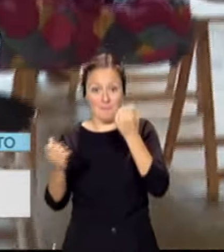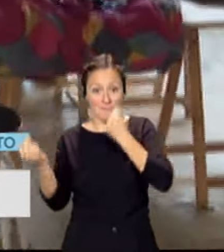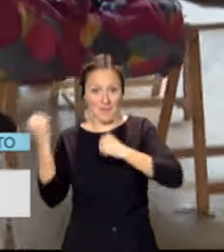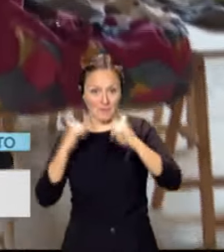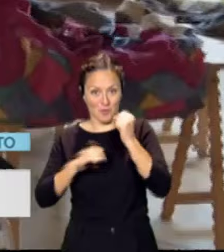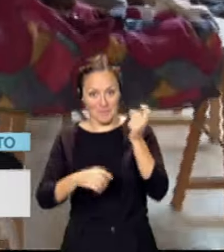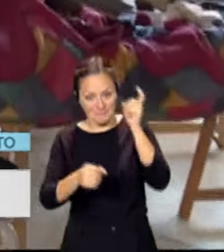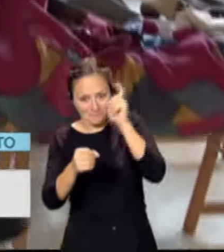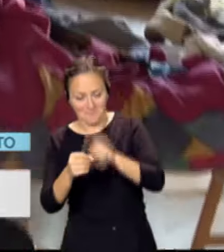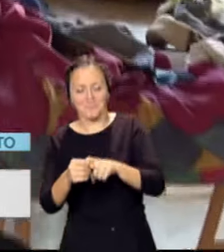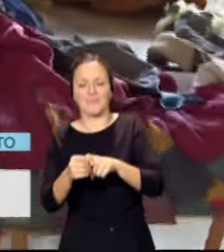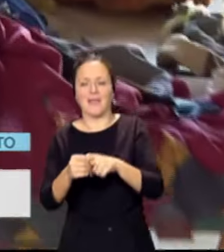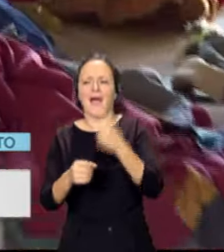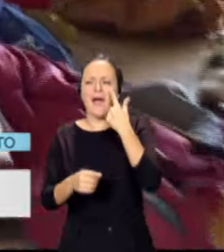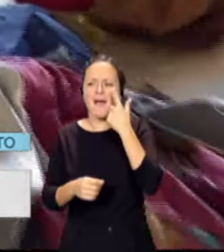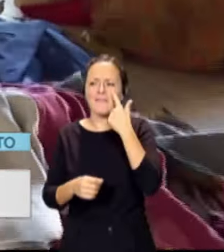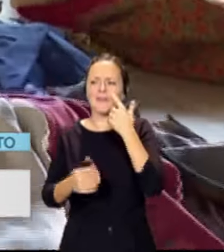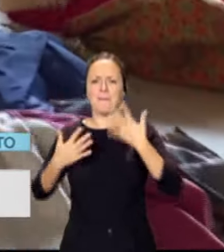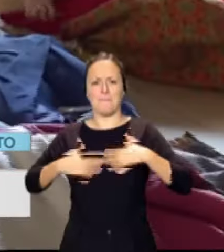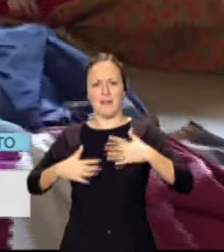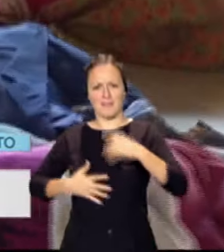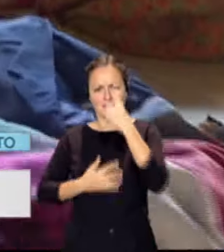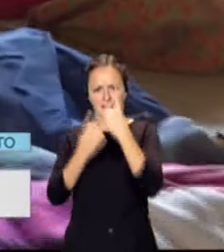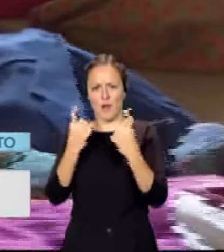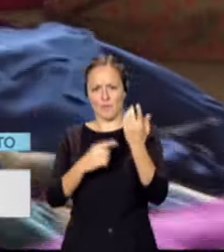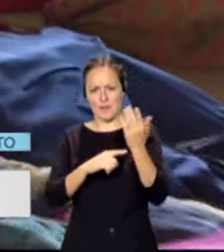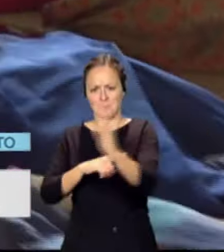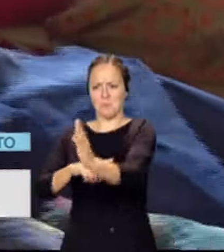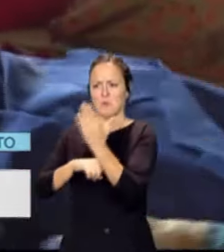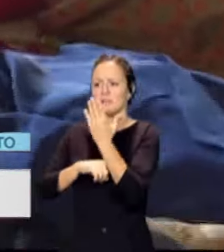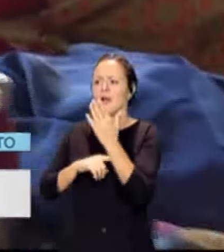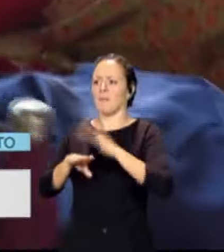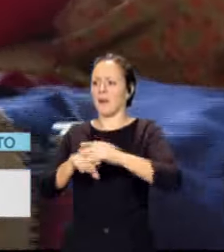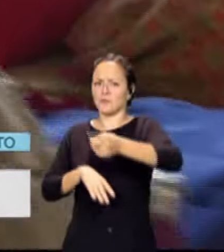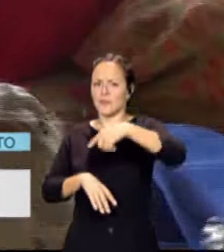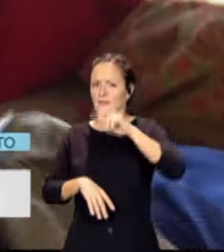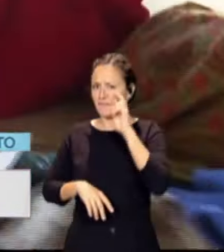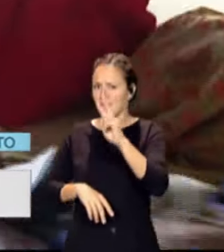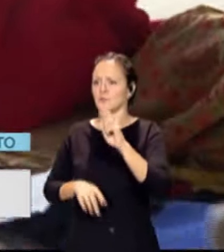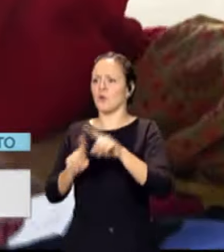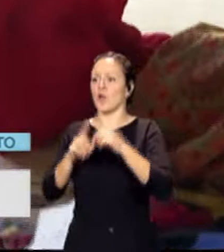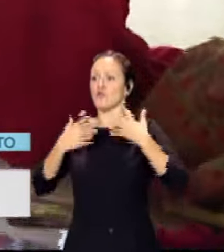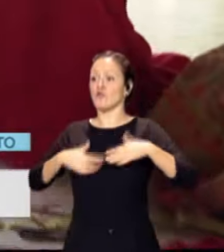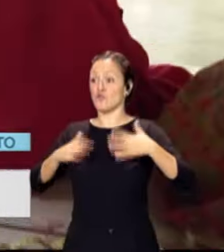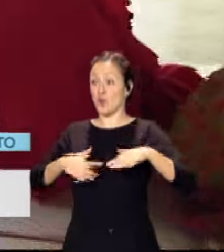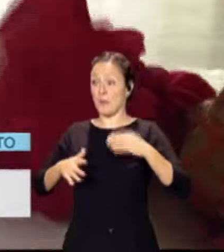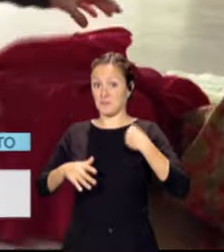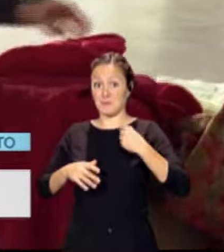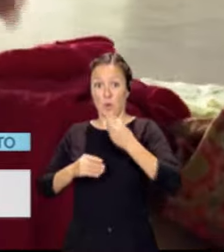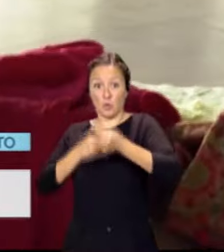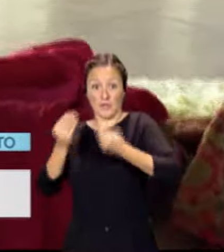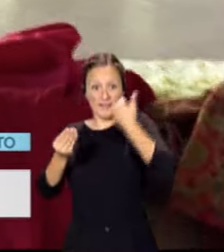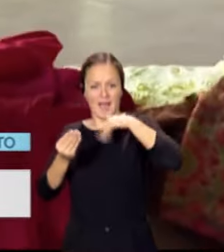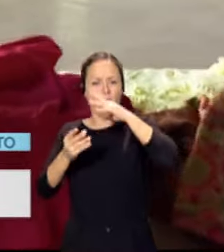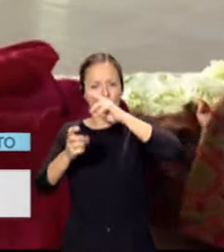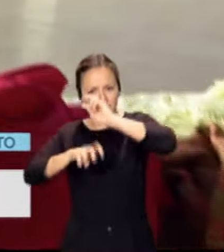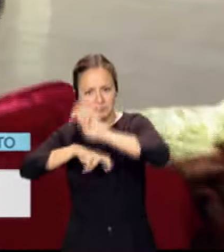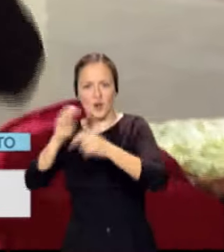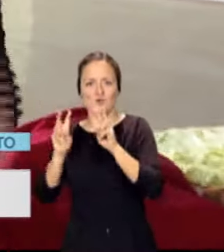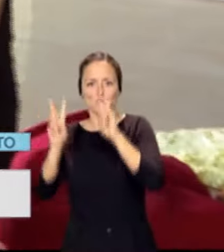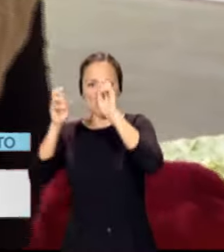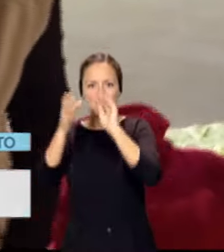muestre también algunas de esas prendas para que vean Pues que se puede hacer ropa a partir de esas prendas utilizadas muy buenos días Claudia buenos días